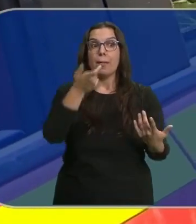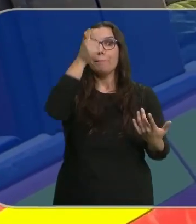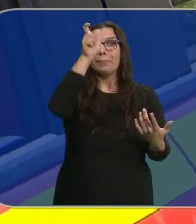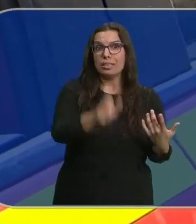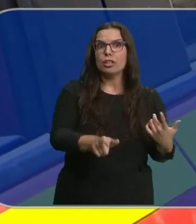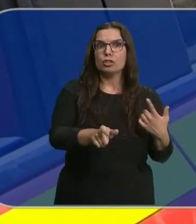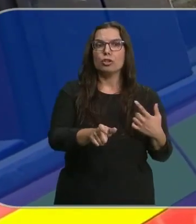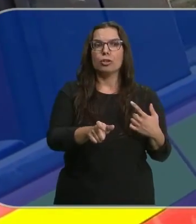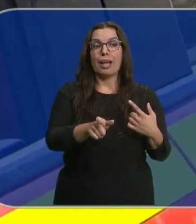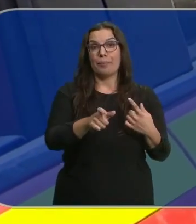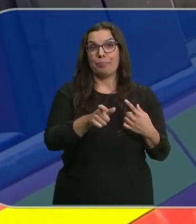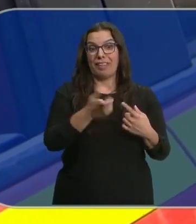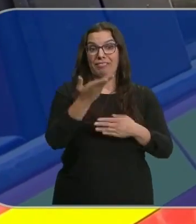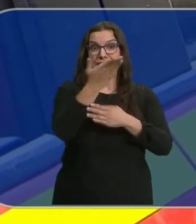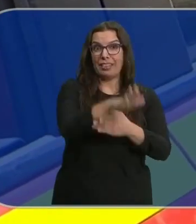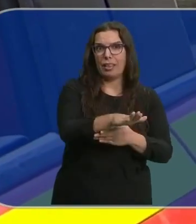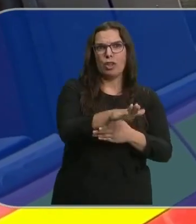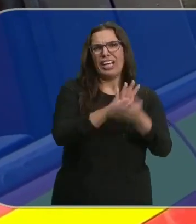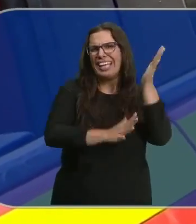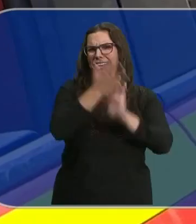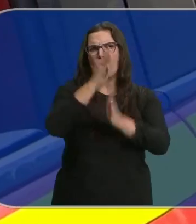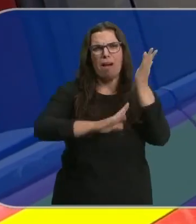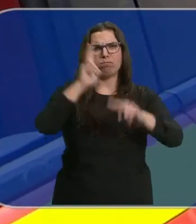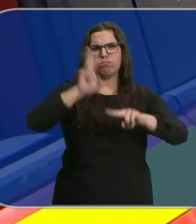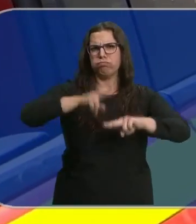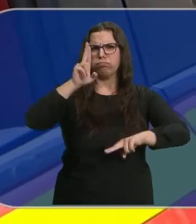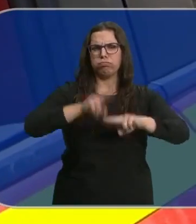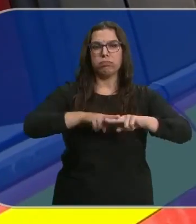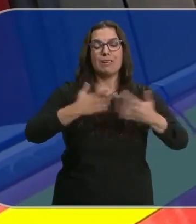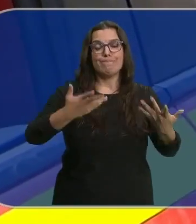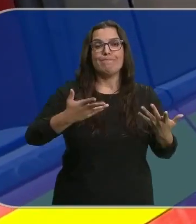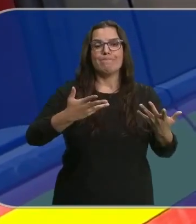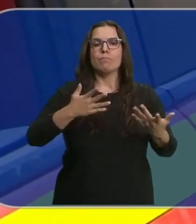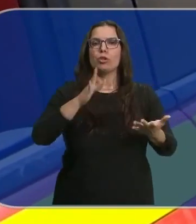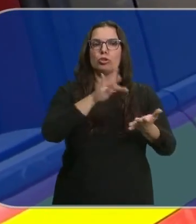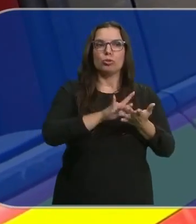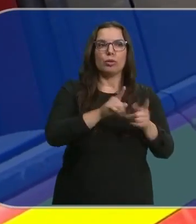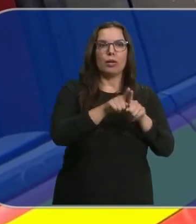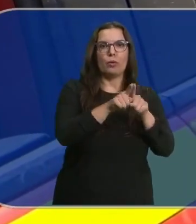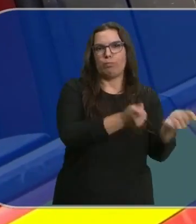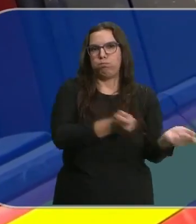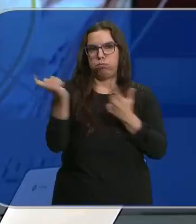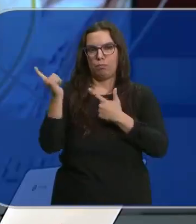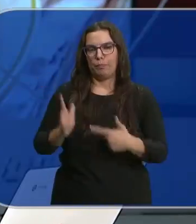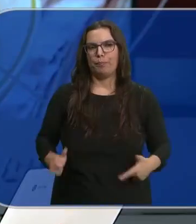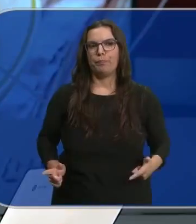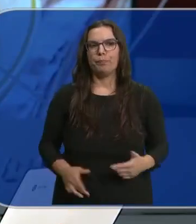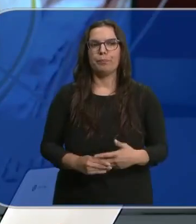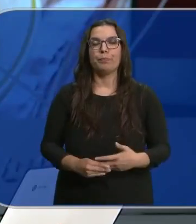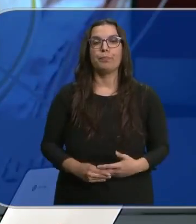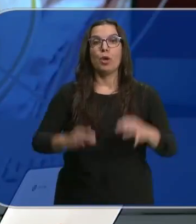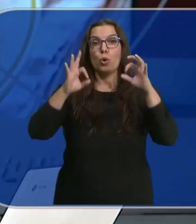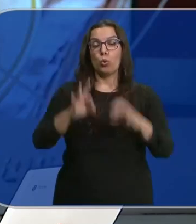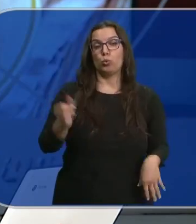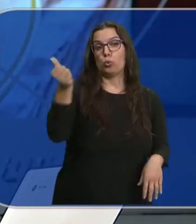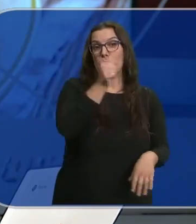se encontraba, bueno, los restos de la persona totalmente calcinados y hemos procedido a extraer la víctima. Se